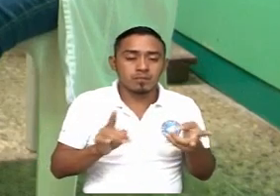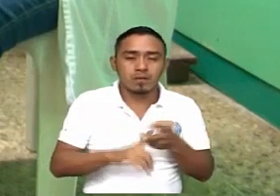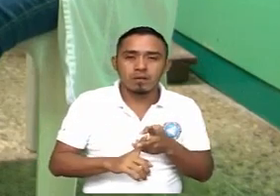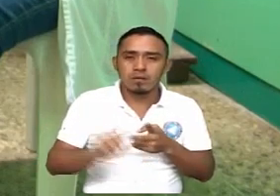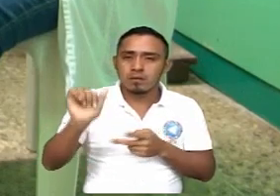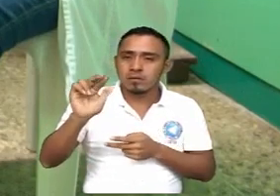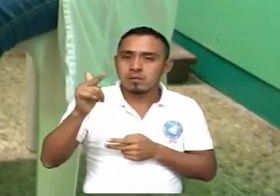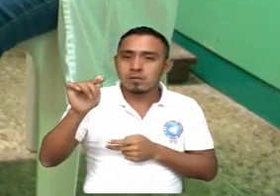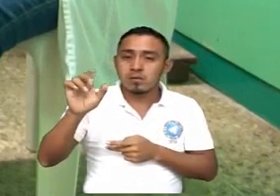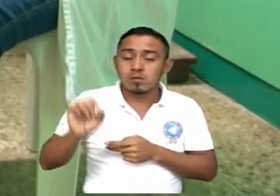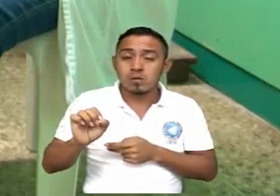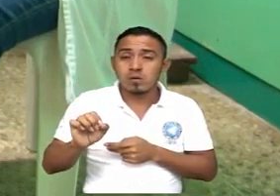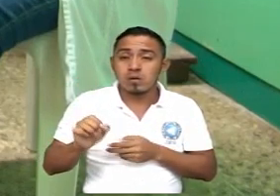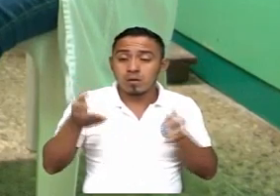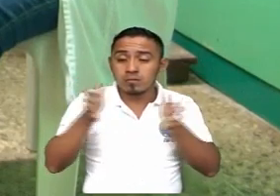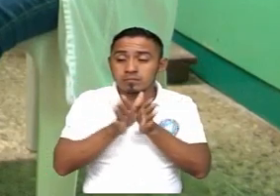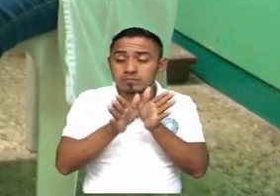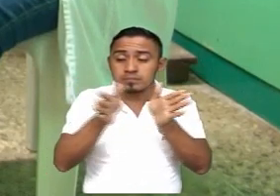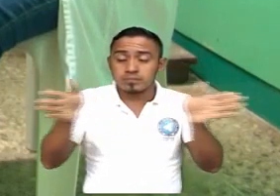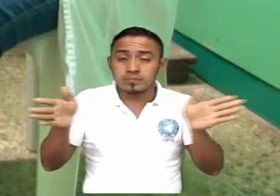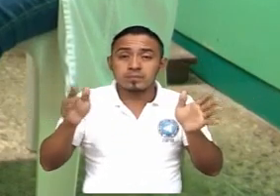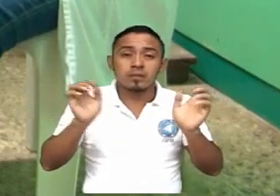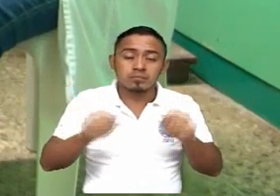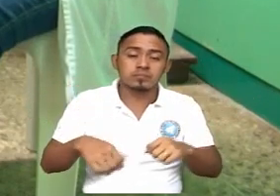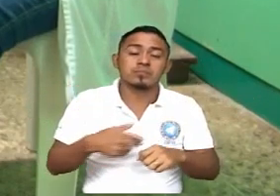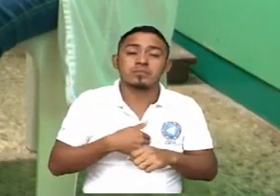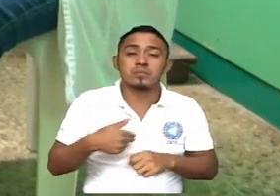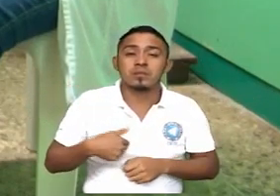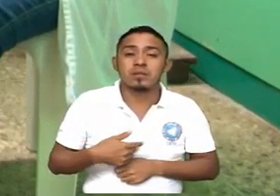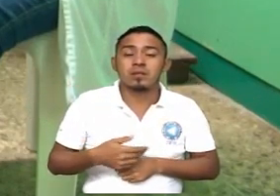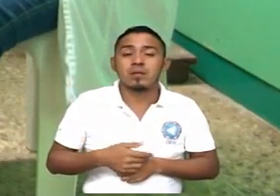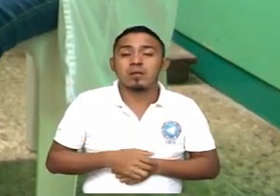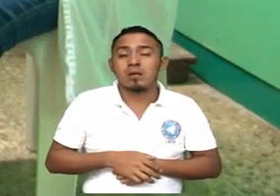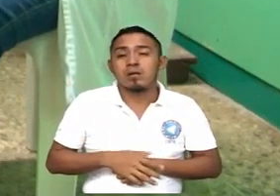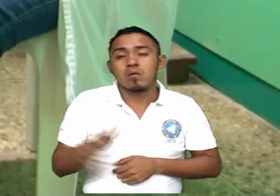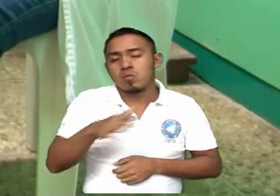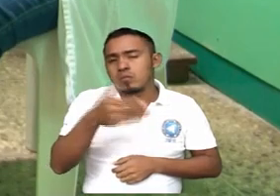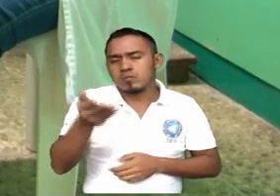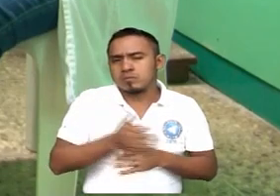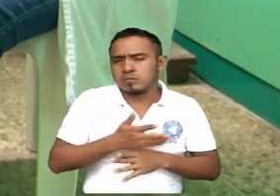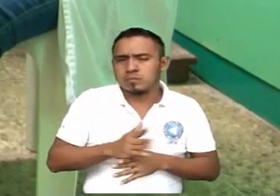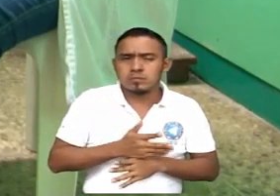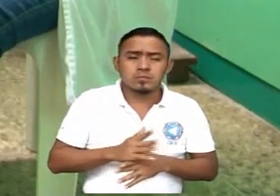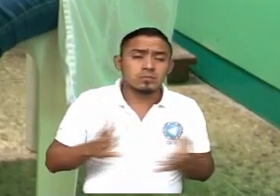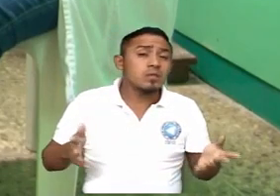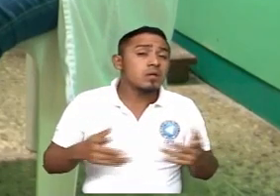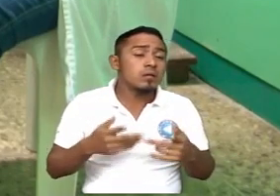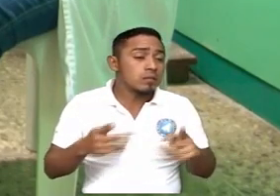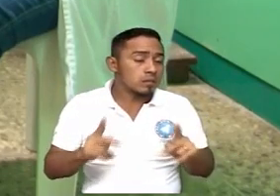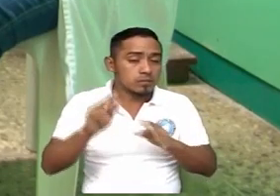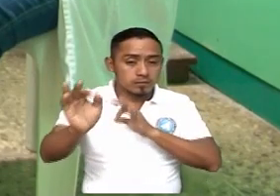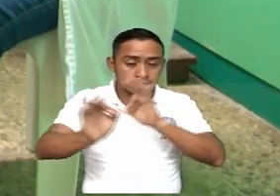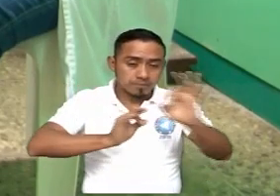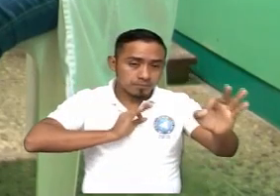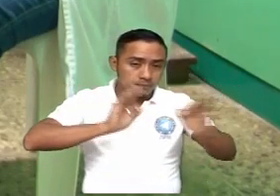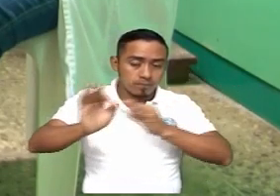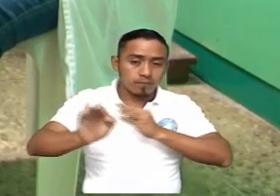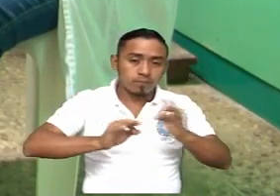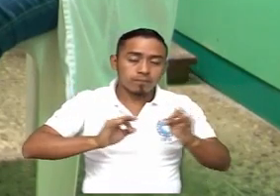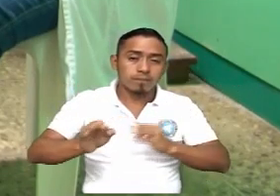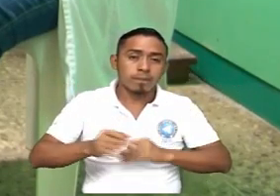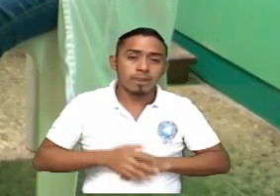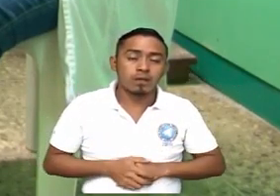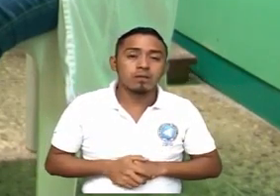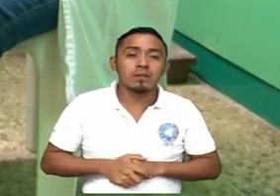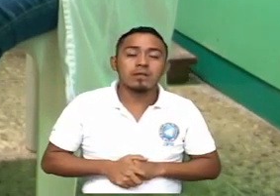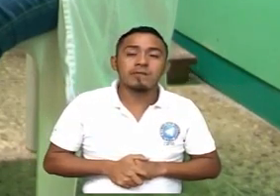y su presión no está tan alta, le damos tratamiento con gota. Pero le explicamos al paciente, porque cuando lo